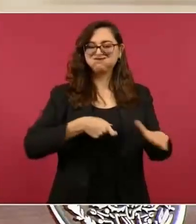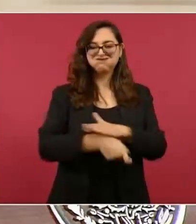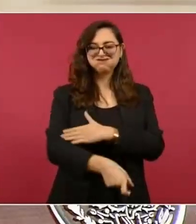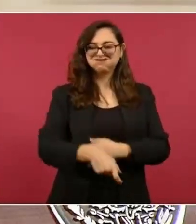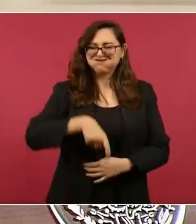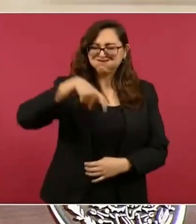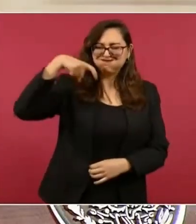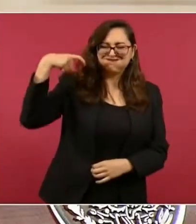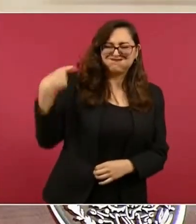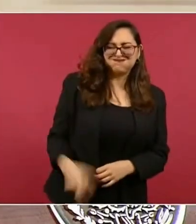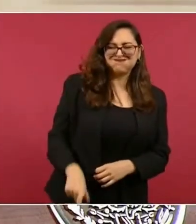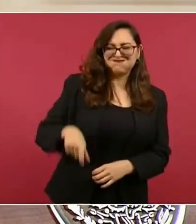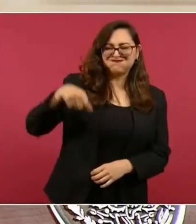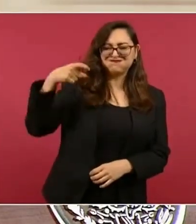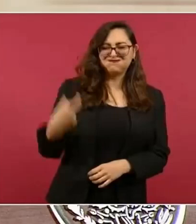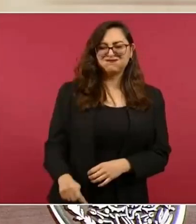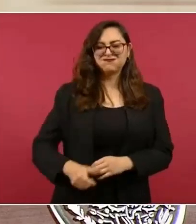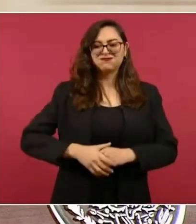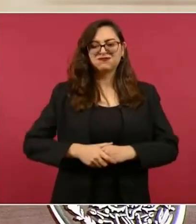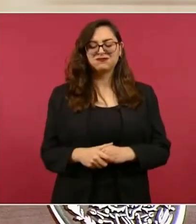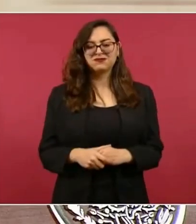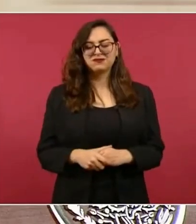con muchísimo dinero,